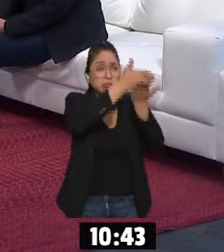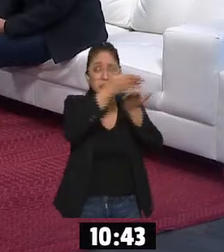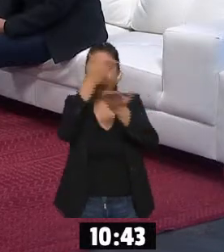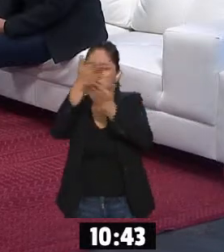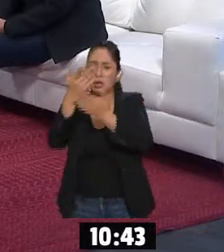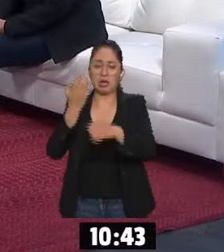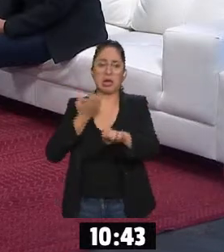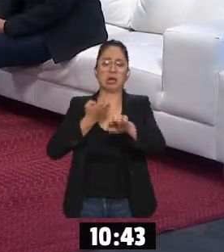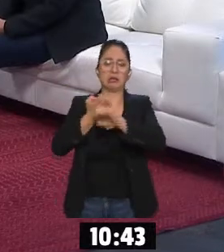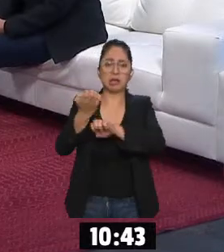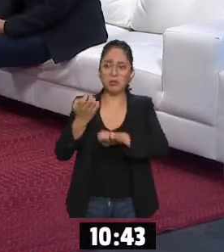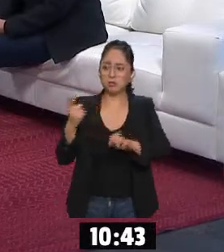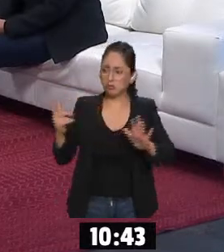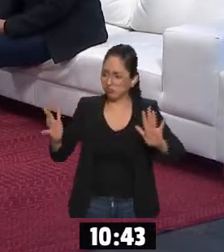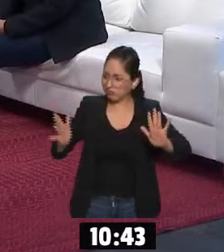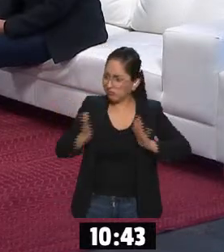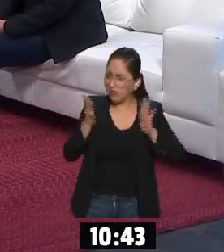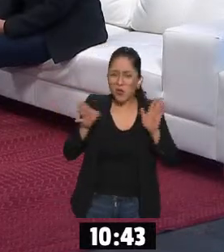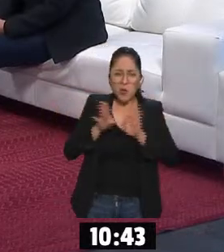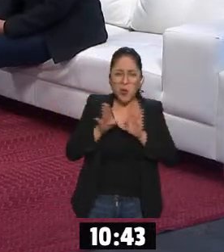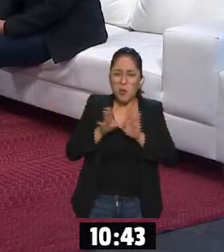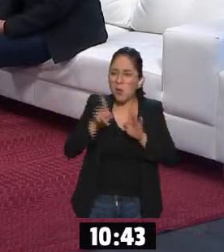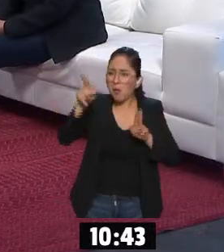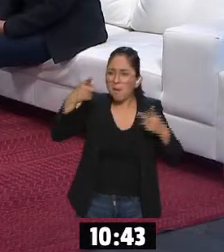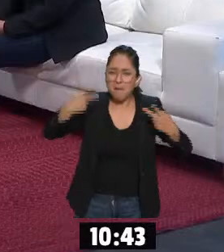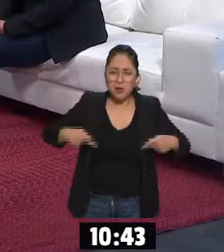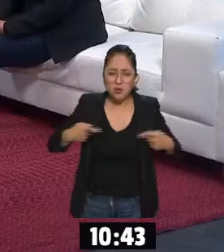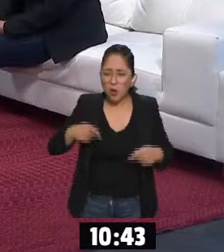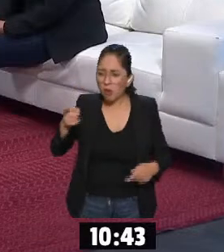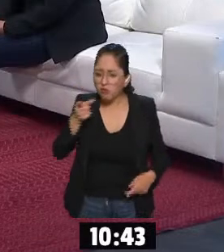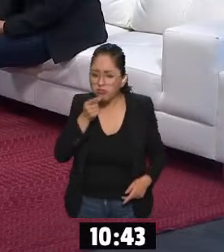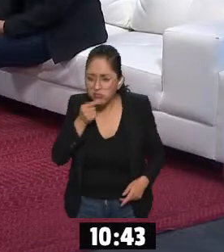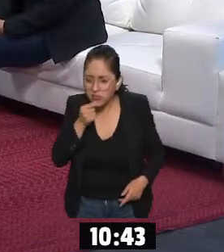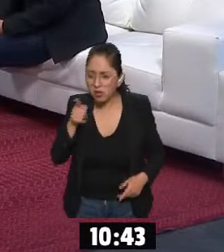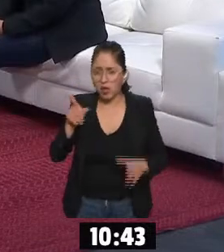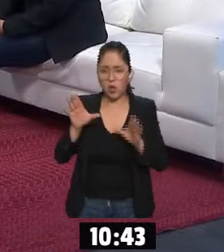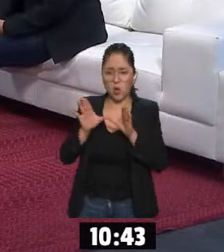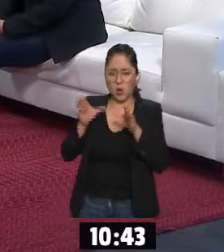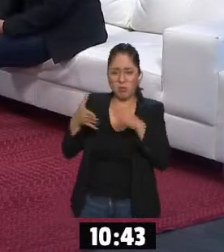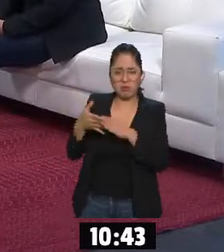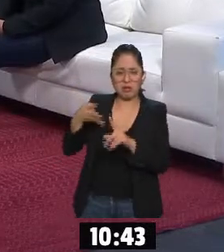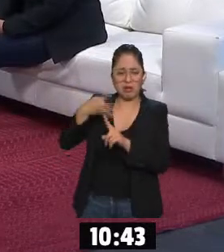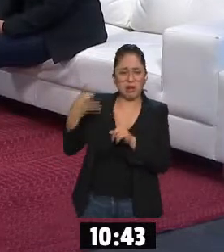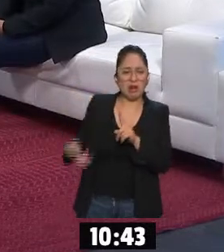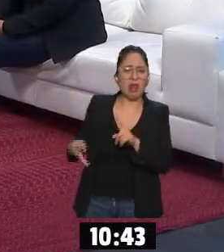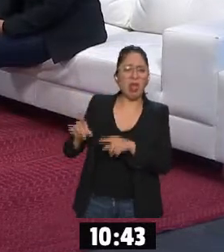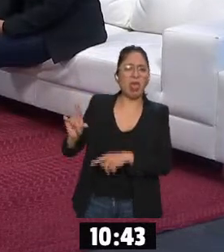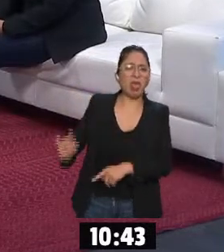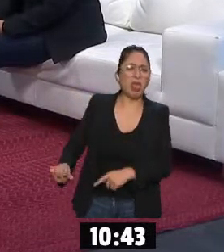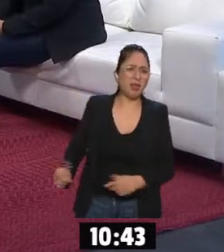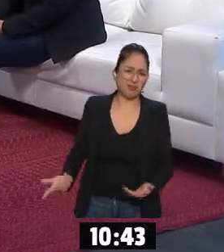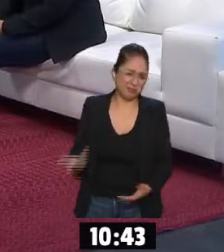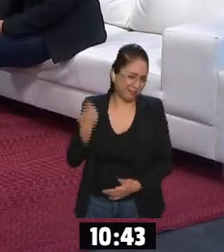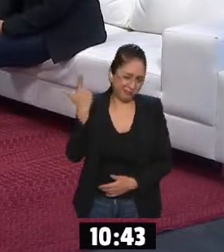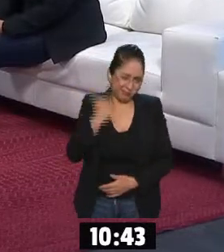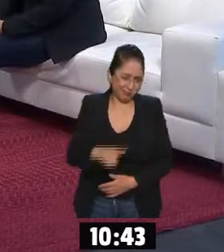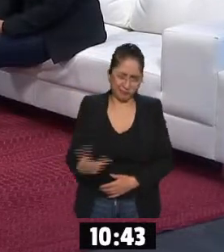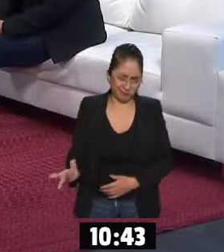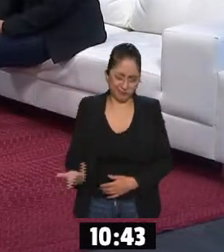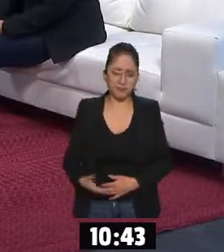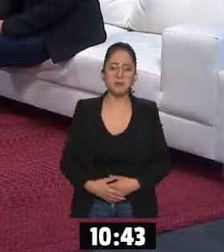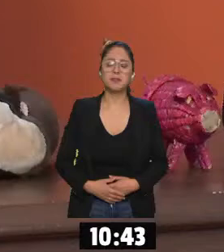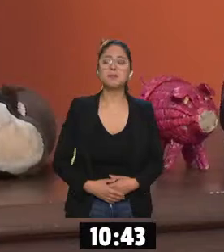en la que la misma policía se comporta con la gente que pues de la comunidad, ¿no? Está terrible. Así Oye, es. a ver, y